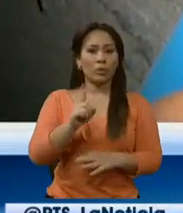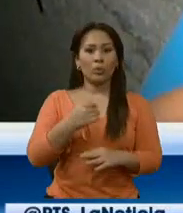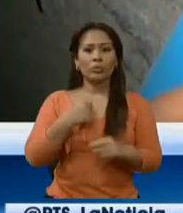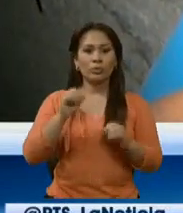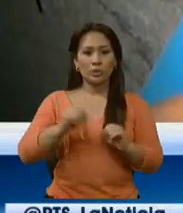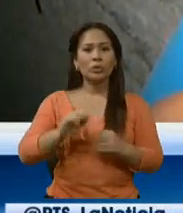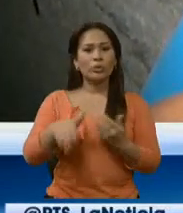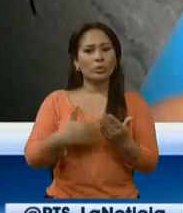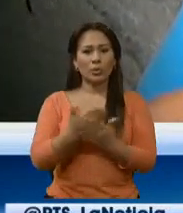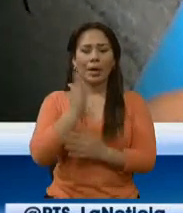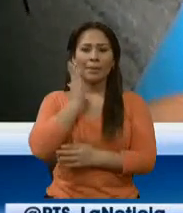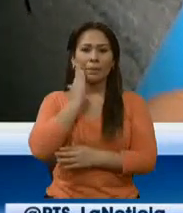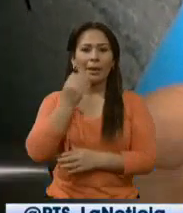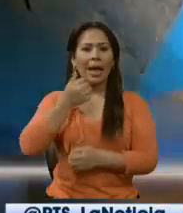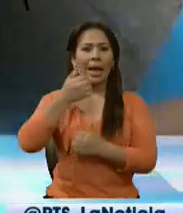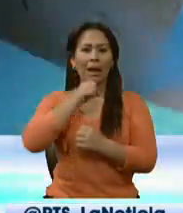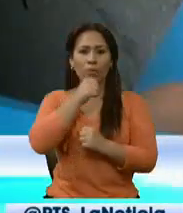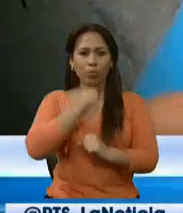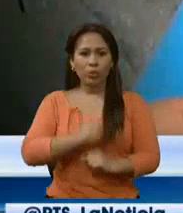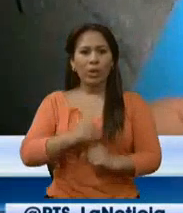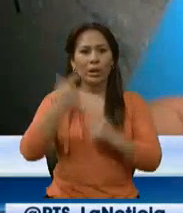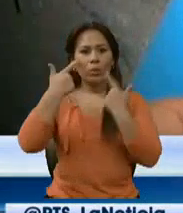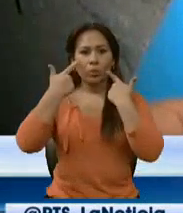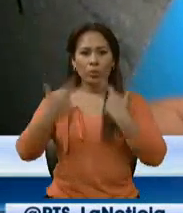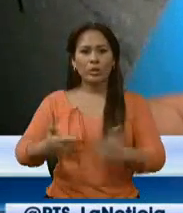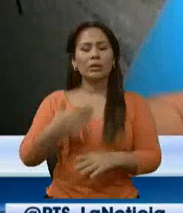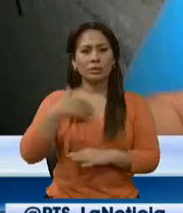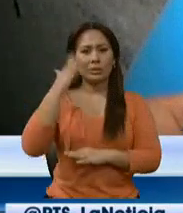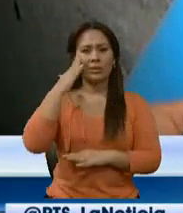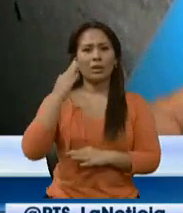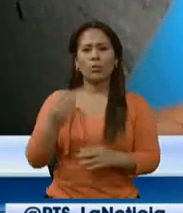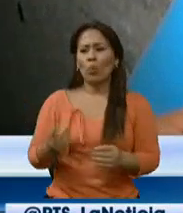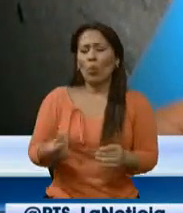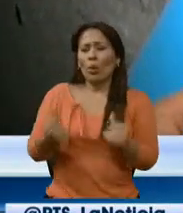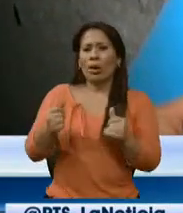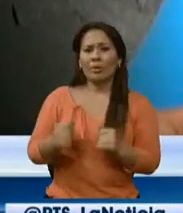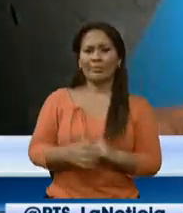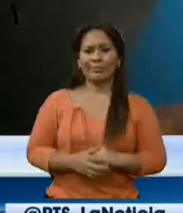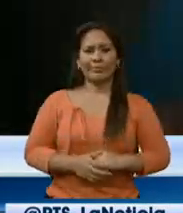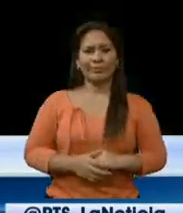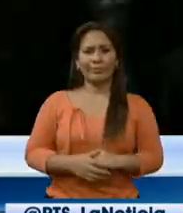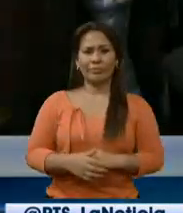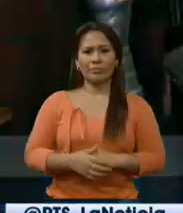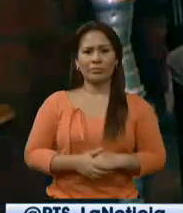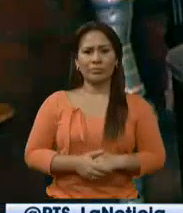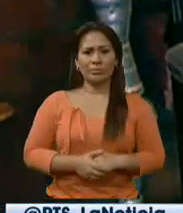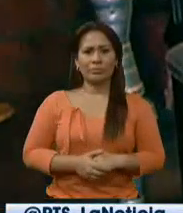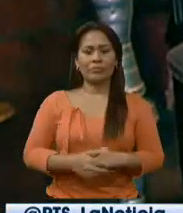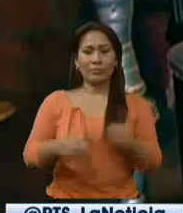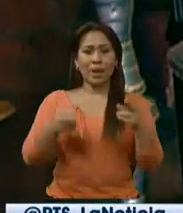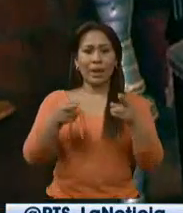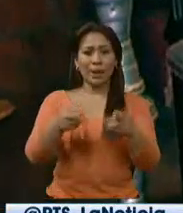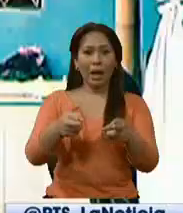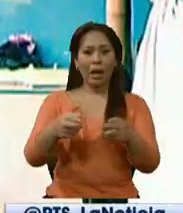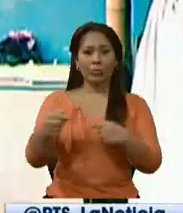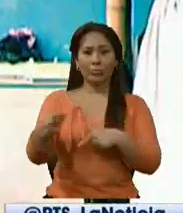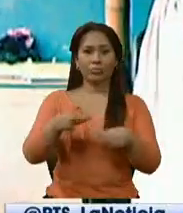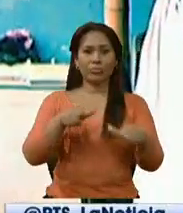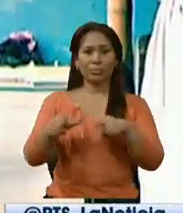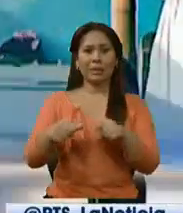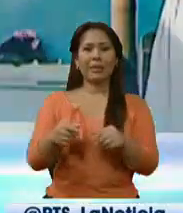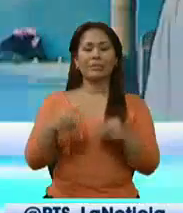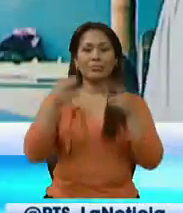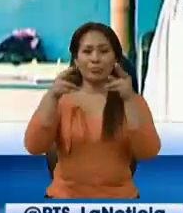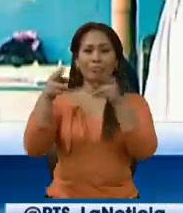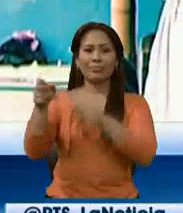todas las madres y las abuelas estamos para cuidarla. Yo sé, un pretexto, pero no fue descuido. La caja y espacio en cementerio